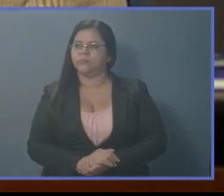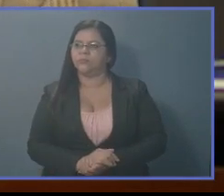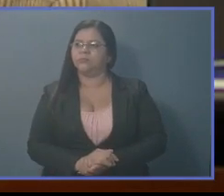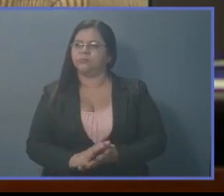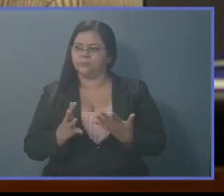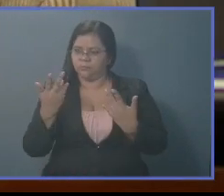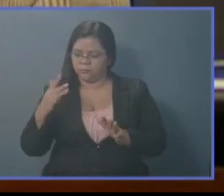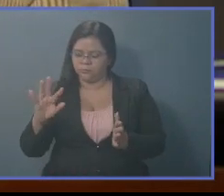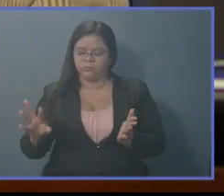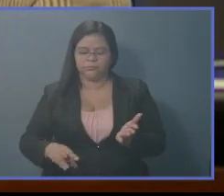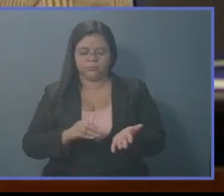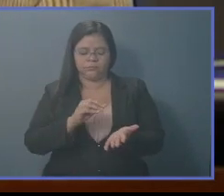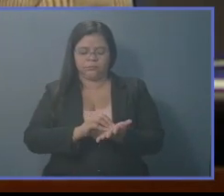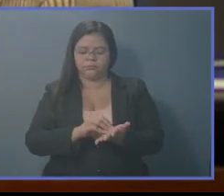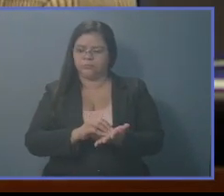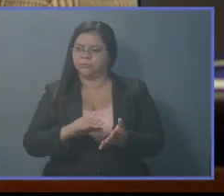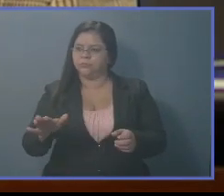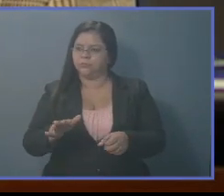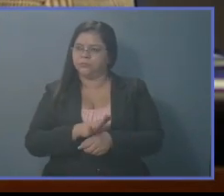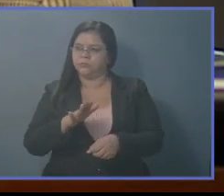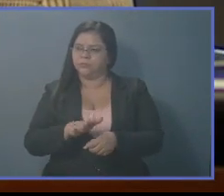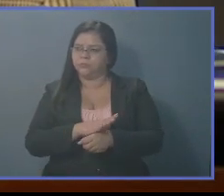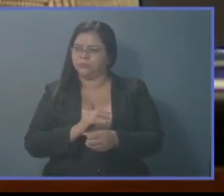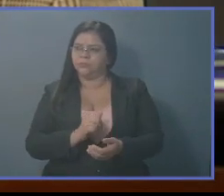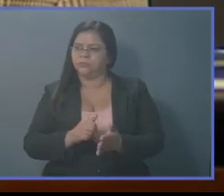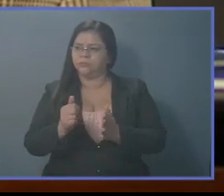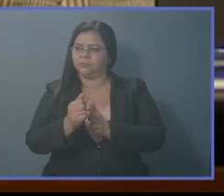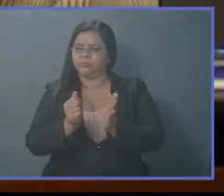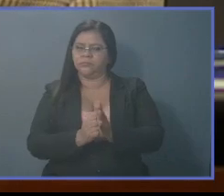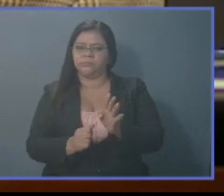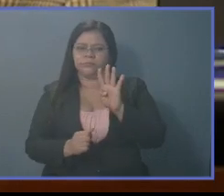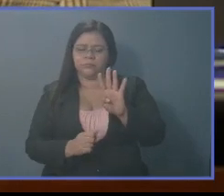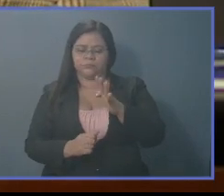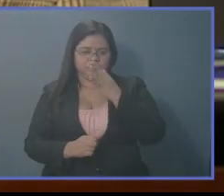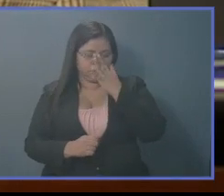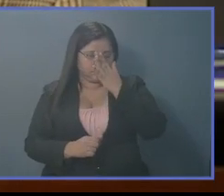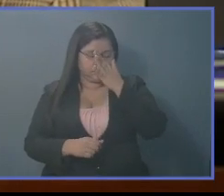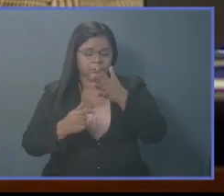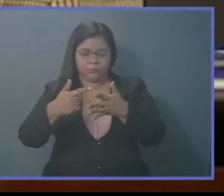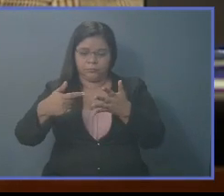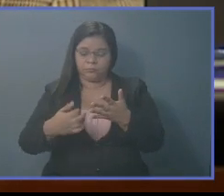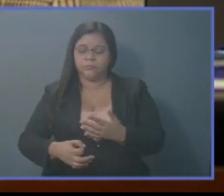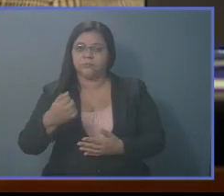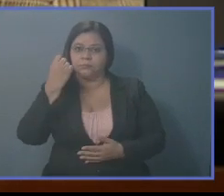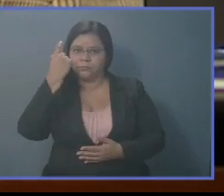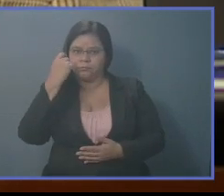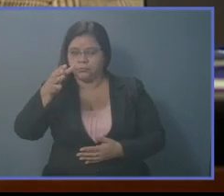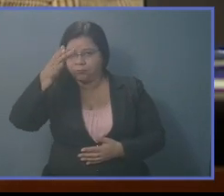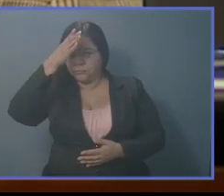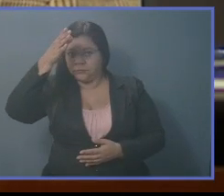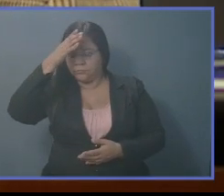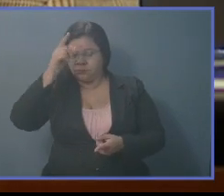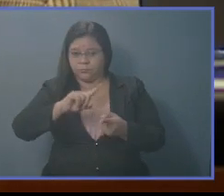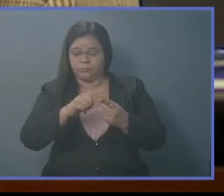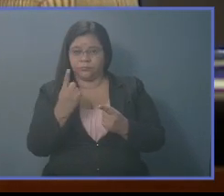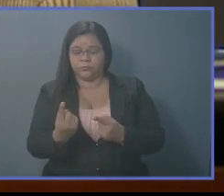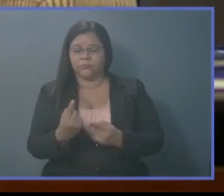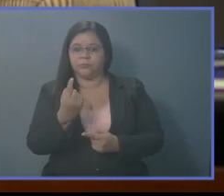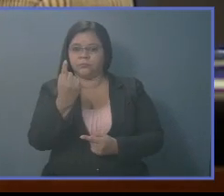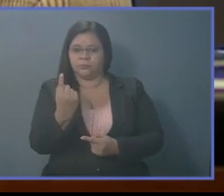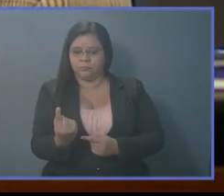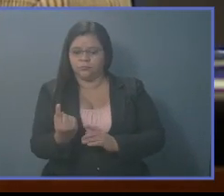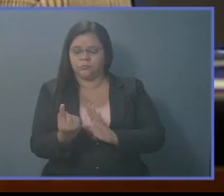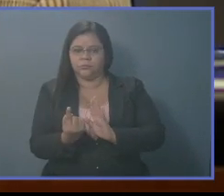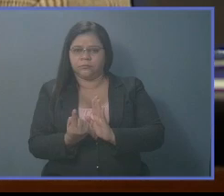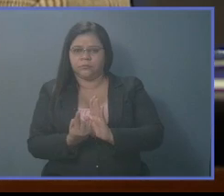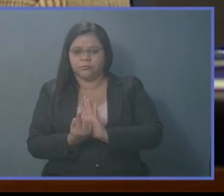aparece y está completo. Artículo 4. Para los efectos de la presente ley se entenderá por A. Aislamiento.